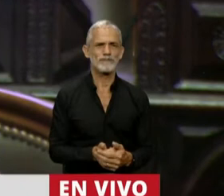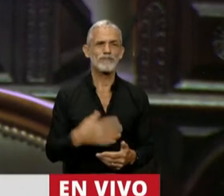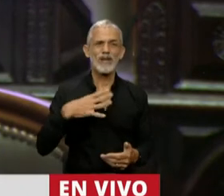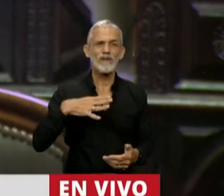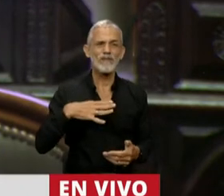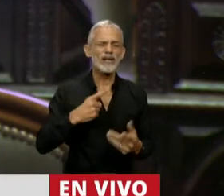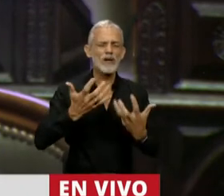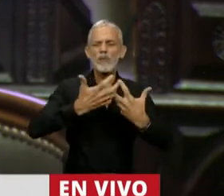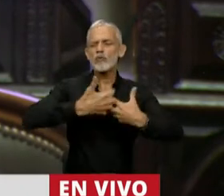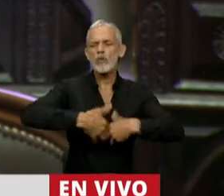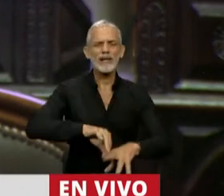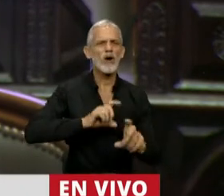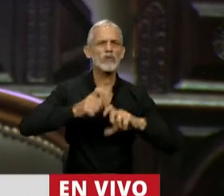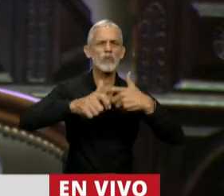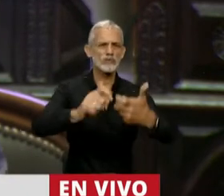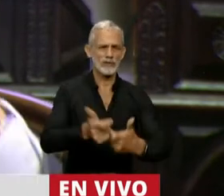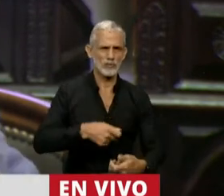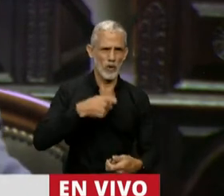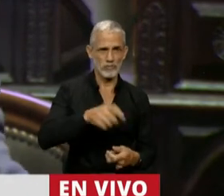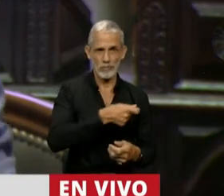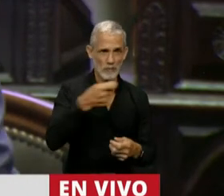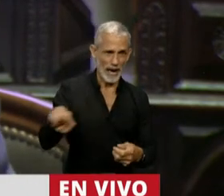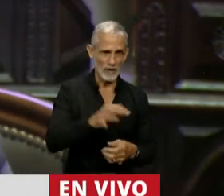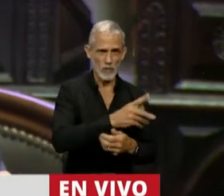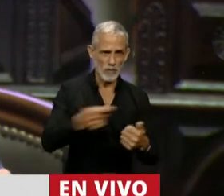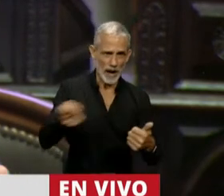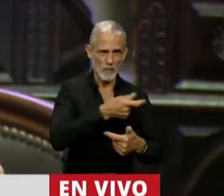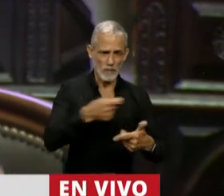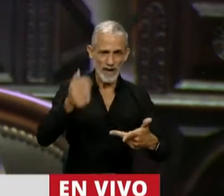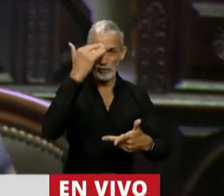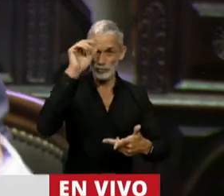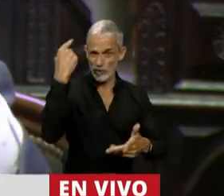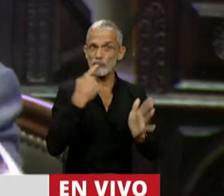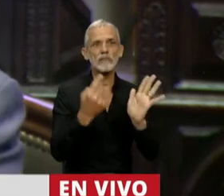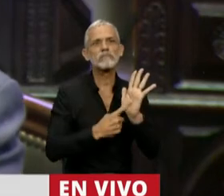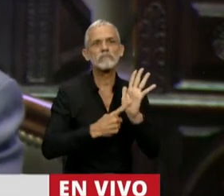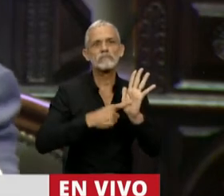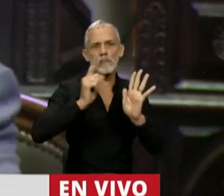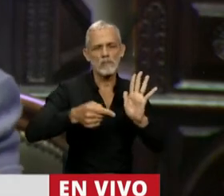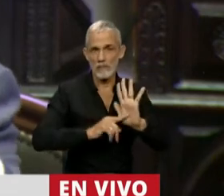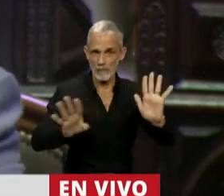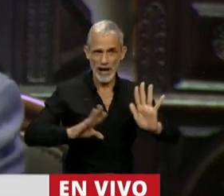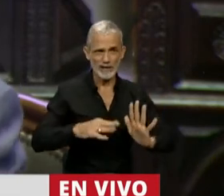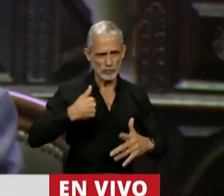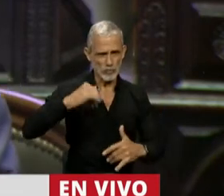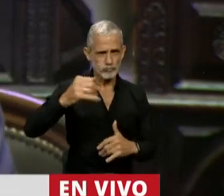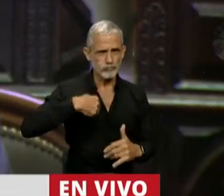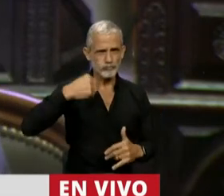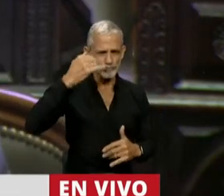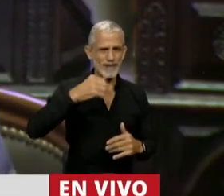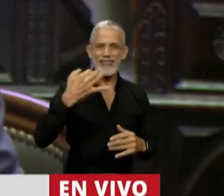la automaticidad que también exige la Constitución Nacional, porque como recordé, la Constitución